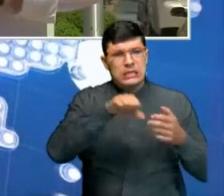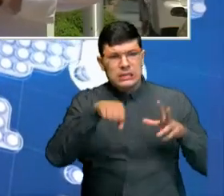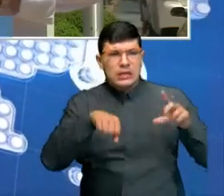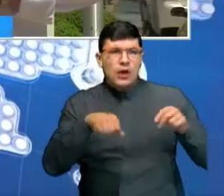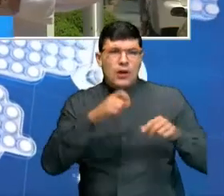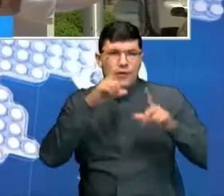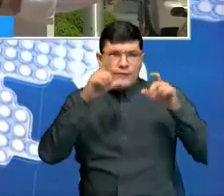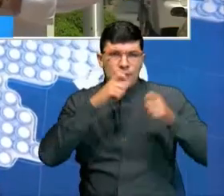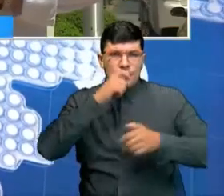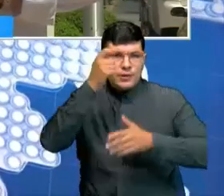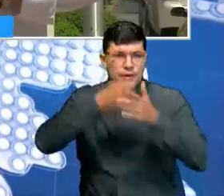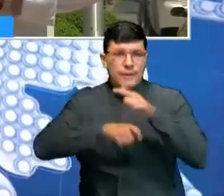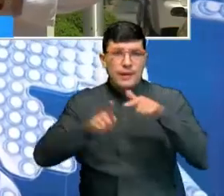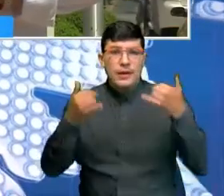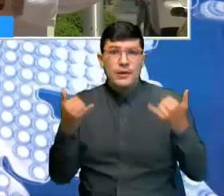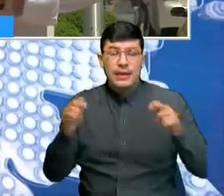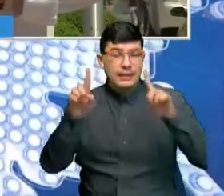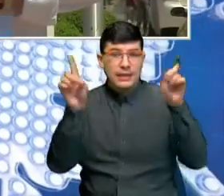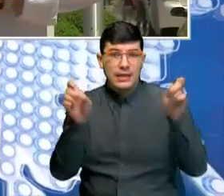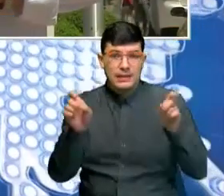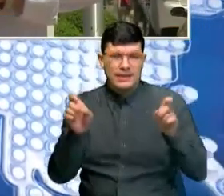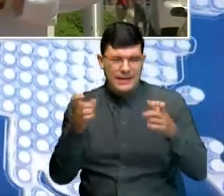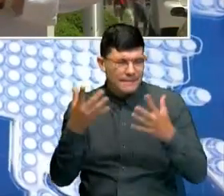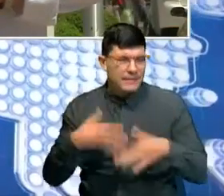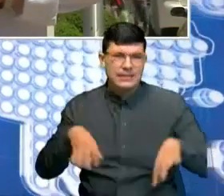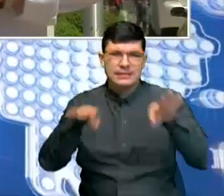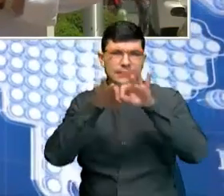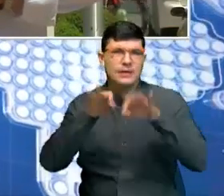las fotomultas, lo importante y fundamental es la